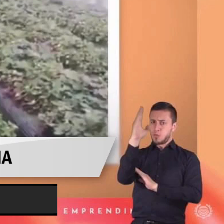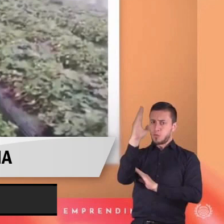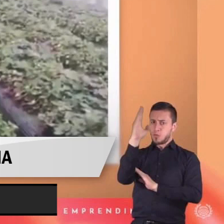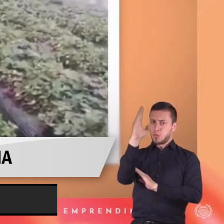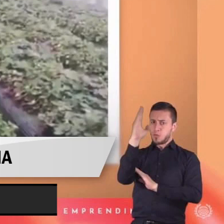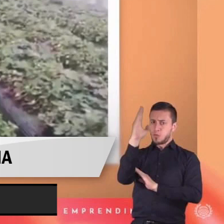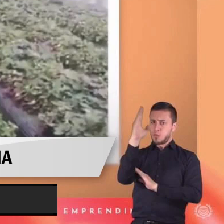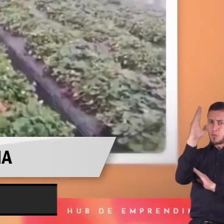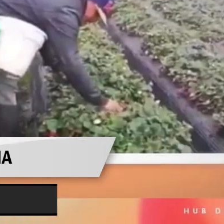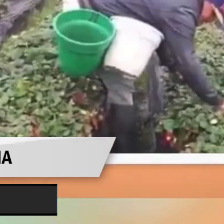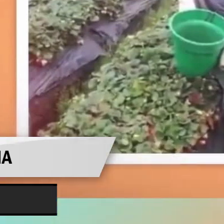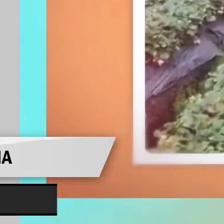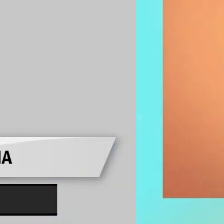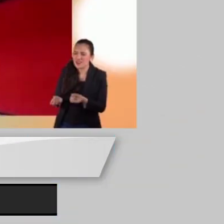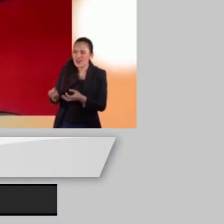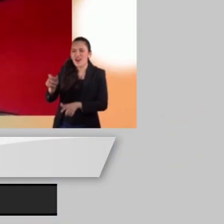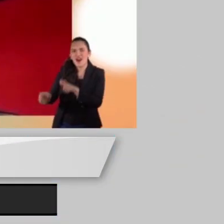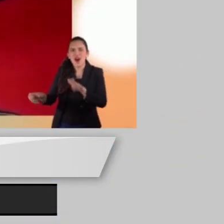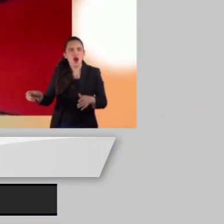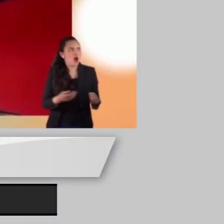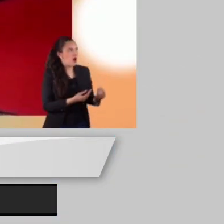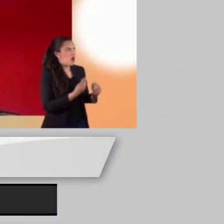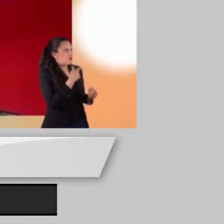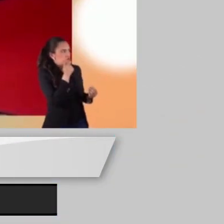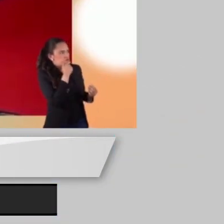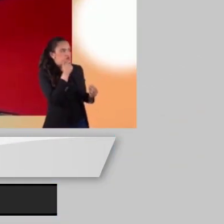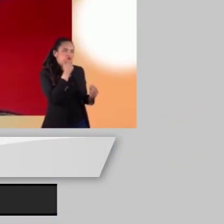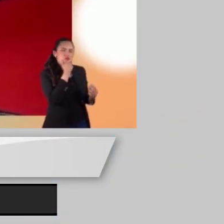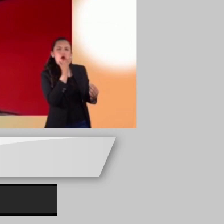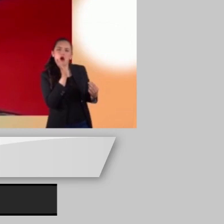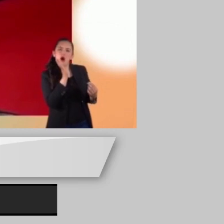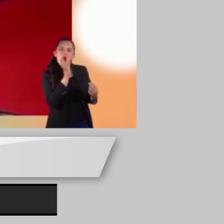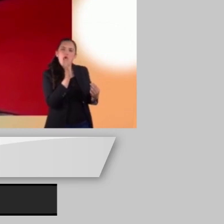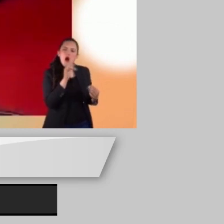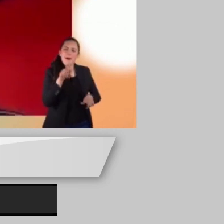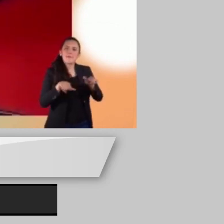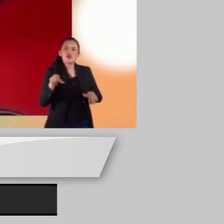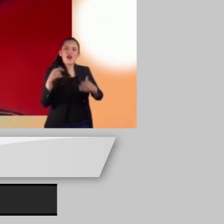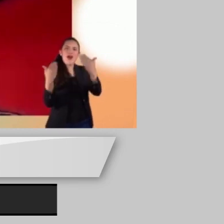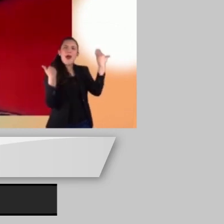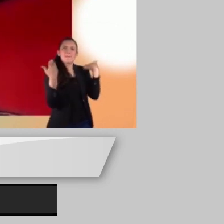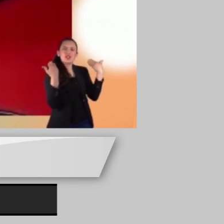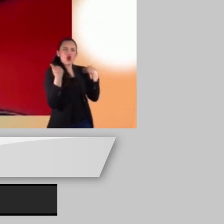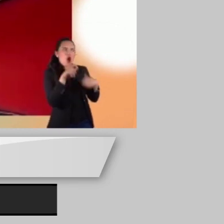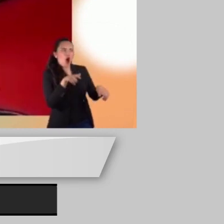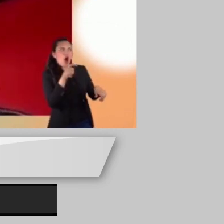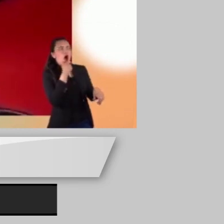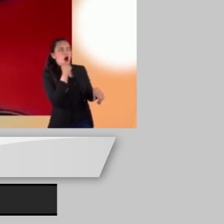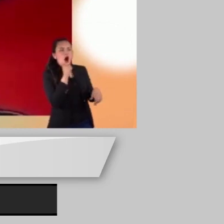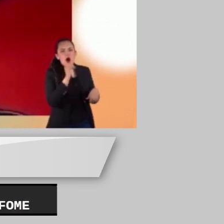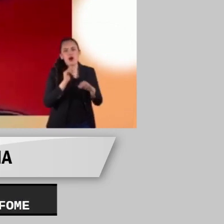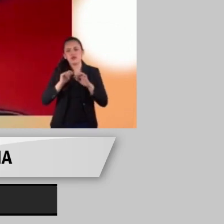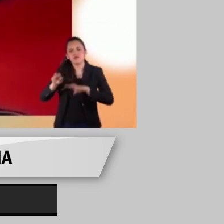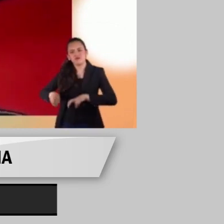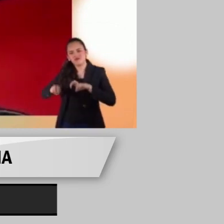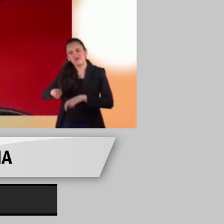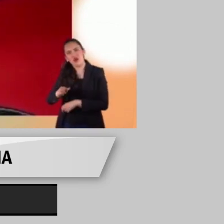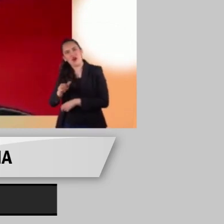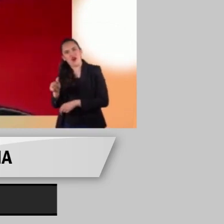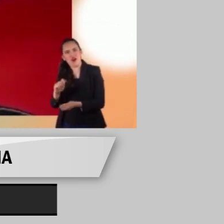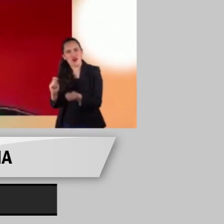tenemos expandido el cultivo de la fresa en más de un 50%. Entonces queremos seguir